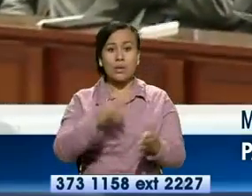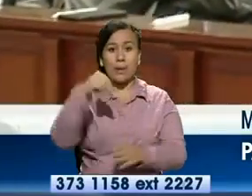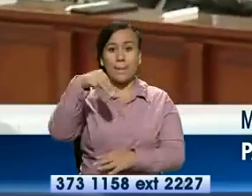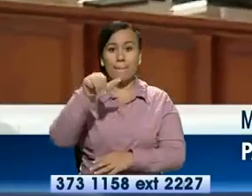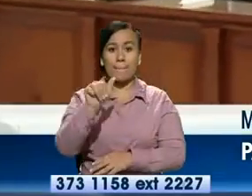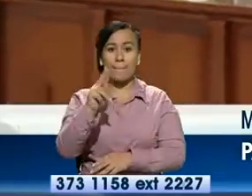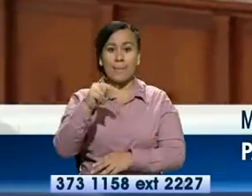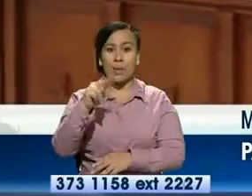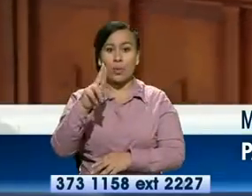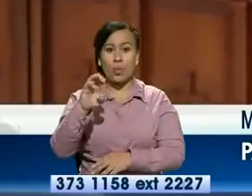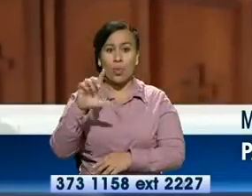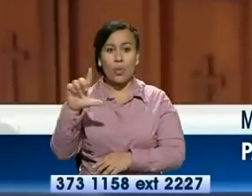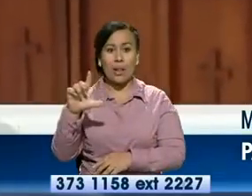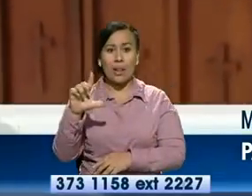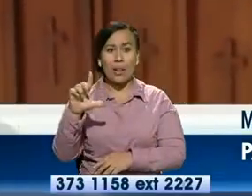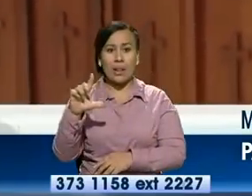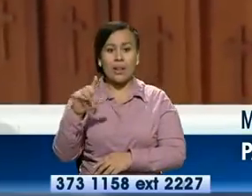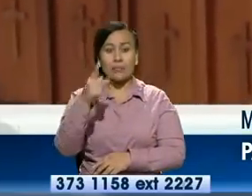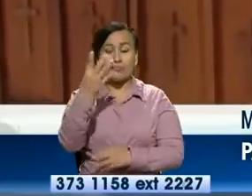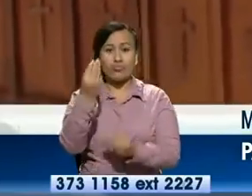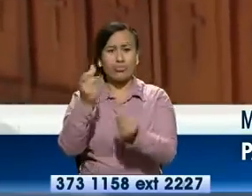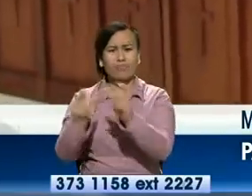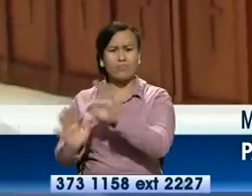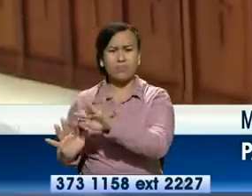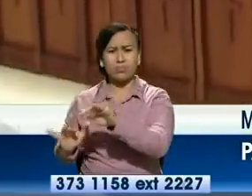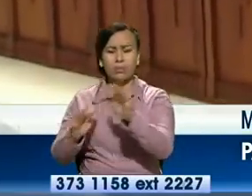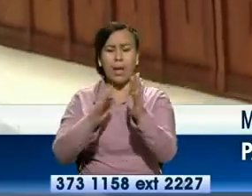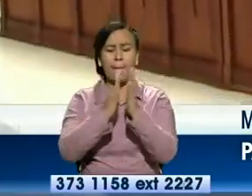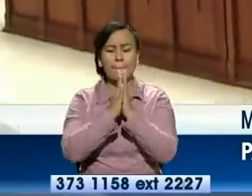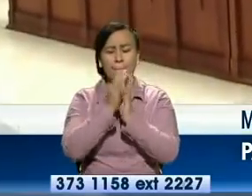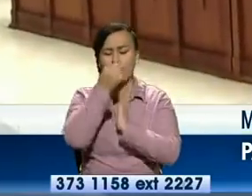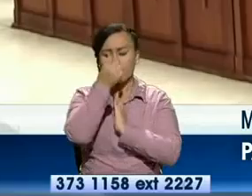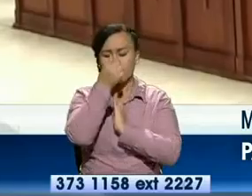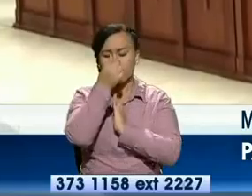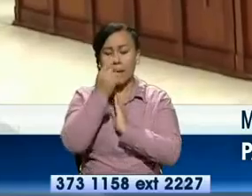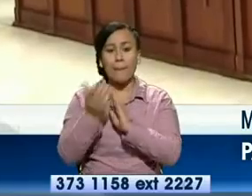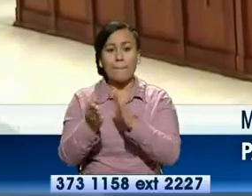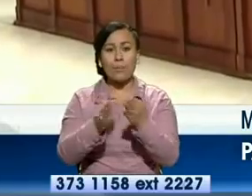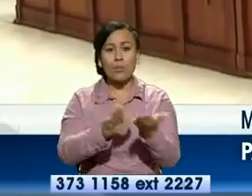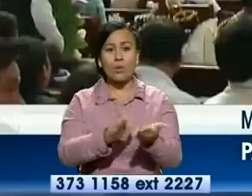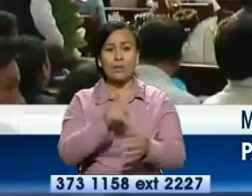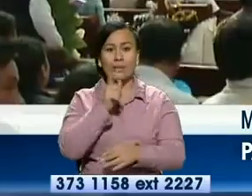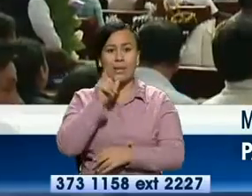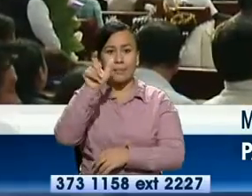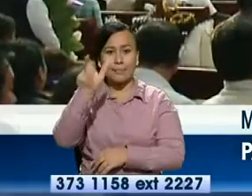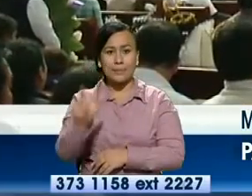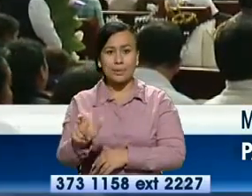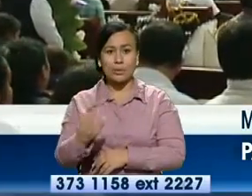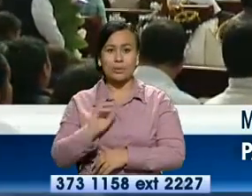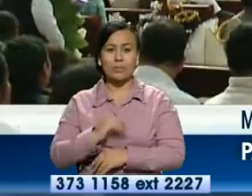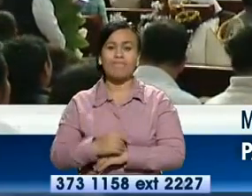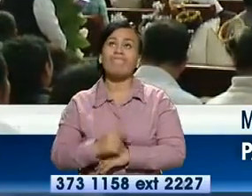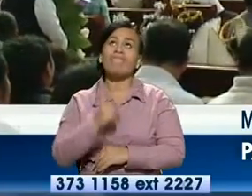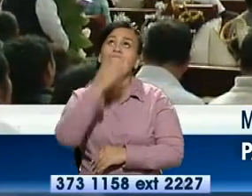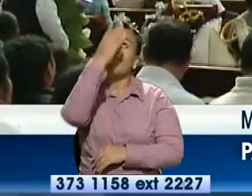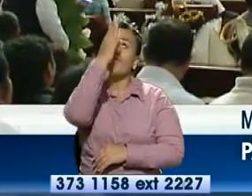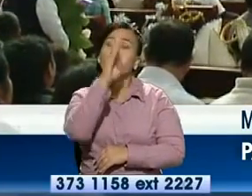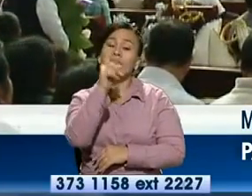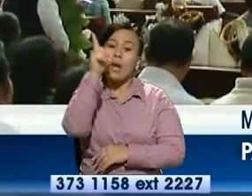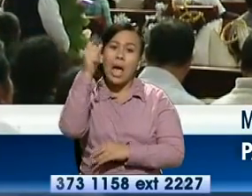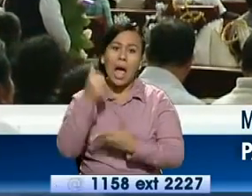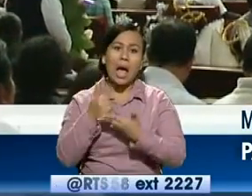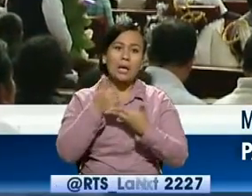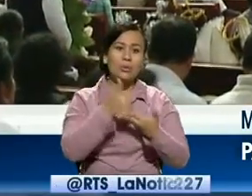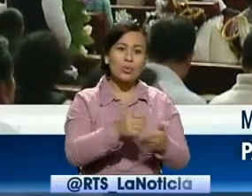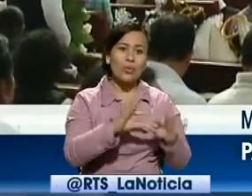decenas de personas participaron de una misa para rogar por el descanso eterno del alma bendita y desde donde esté, guía a su